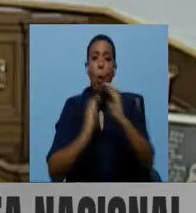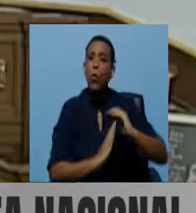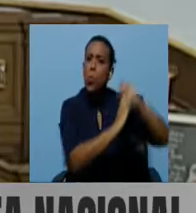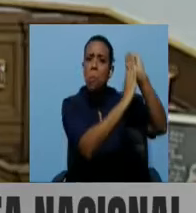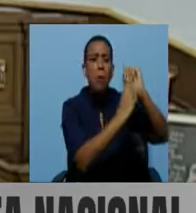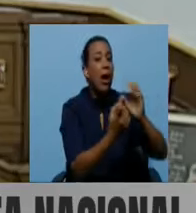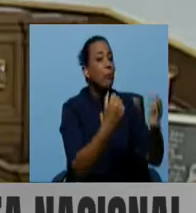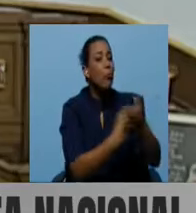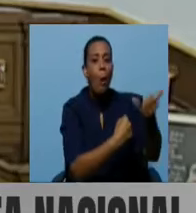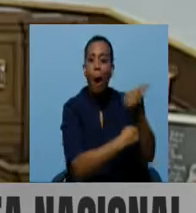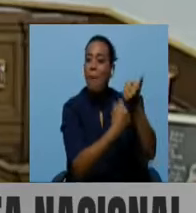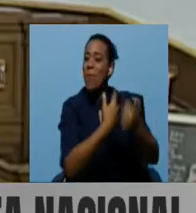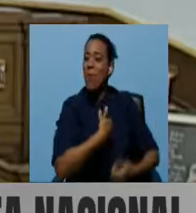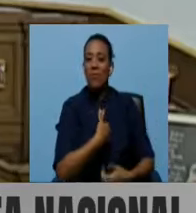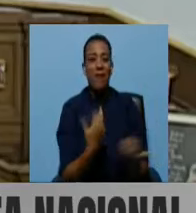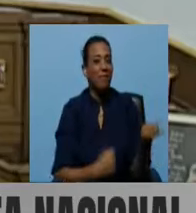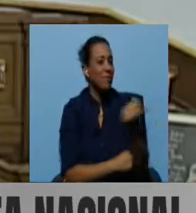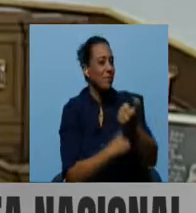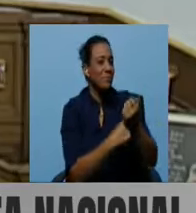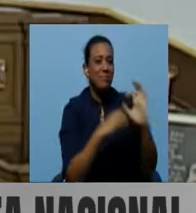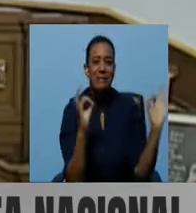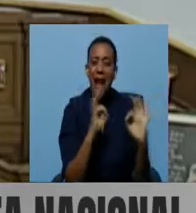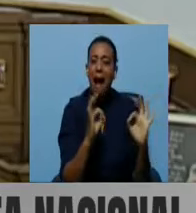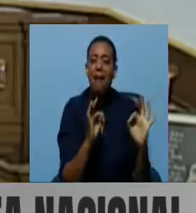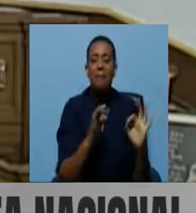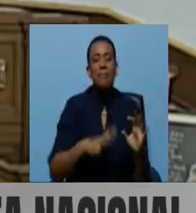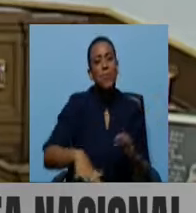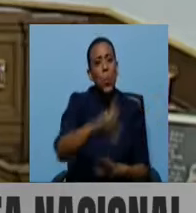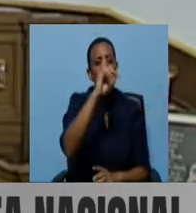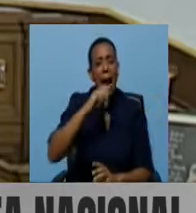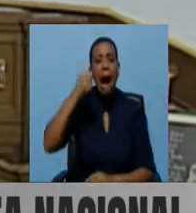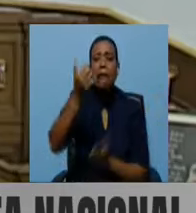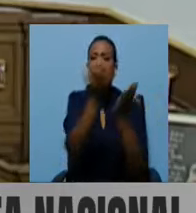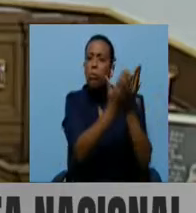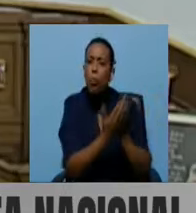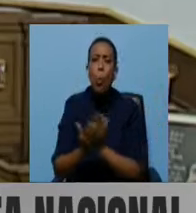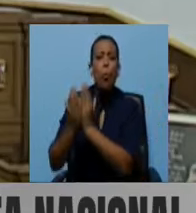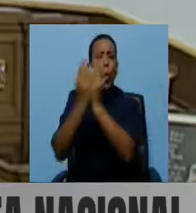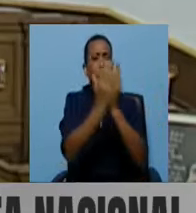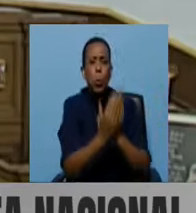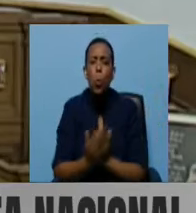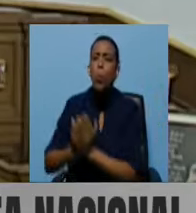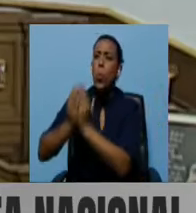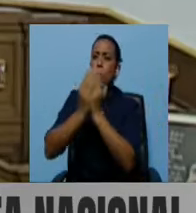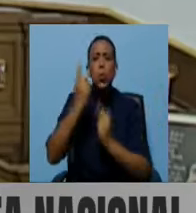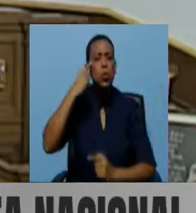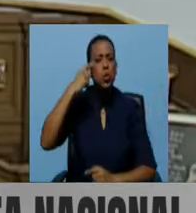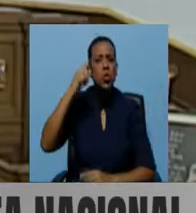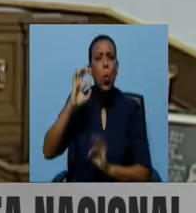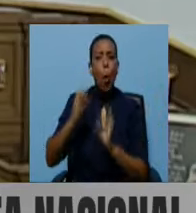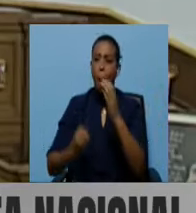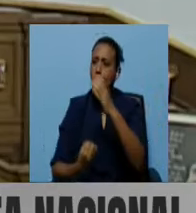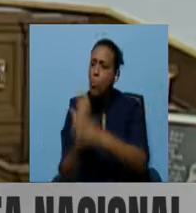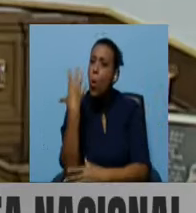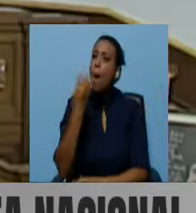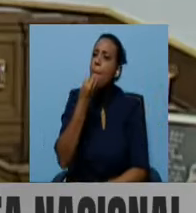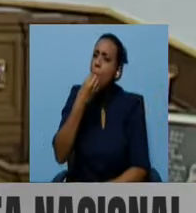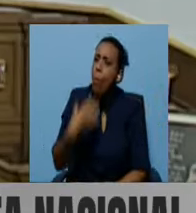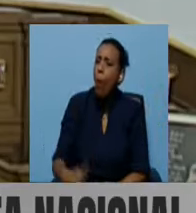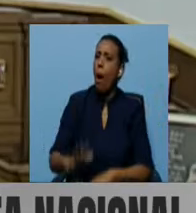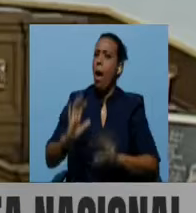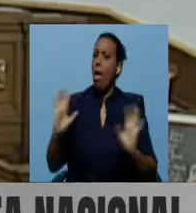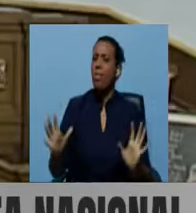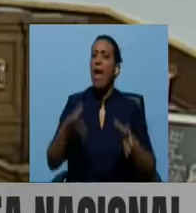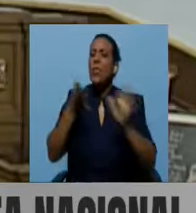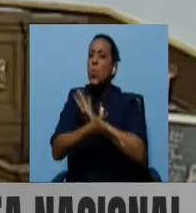nos favorecen. Y a través de tanto estudio y tanto desarrollo, armé esta figura de decir, bueno,